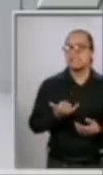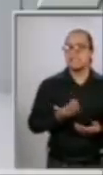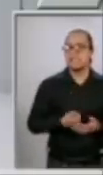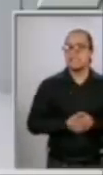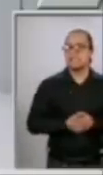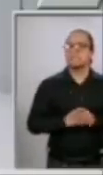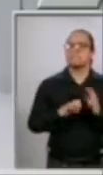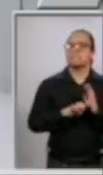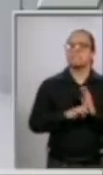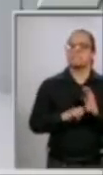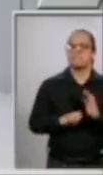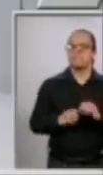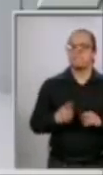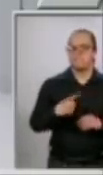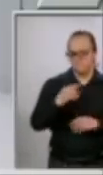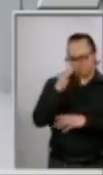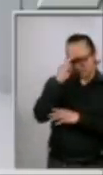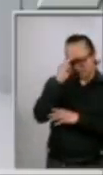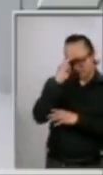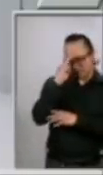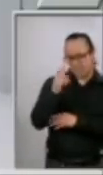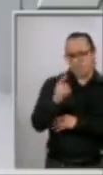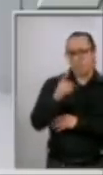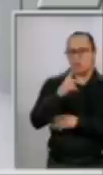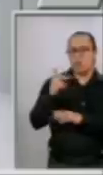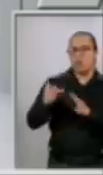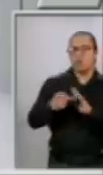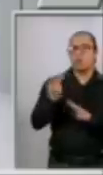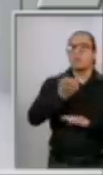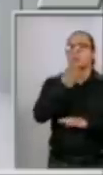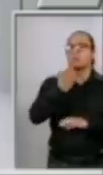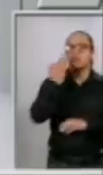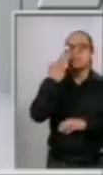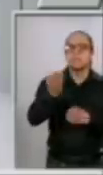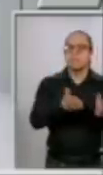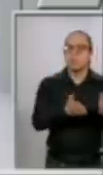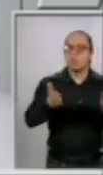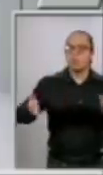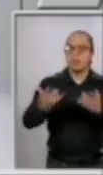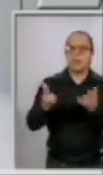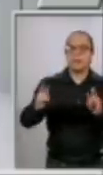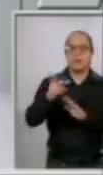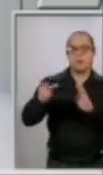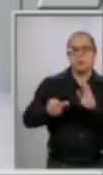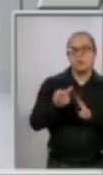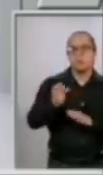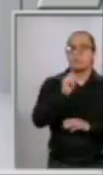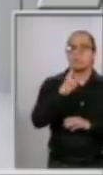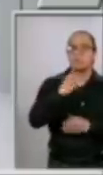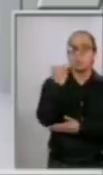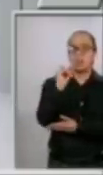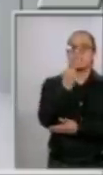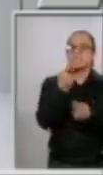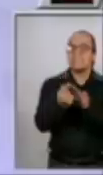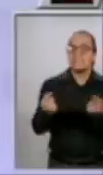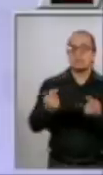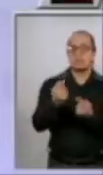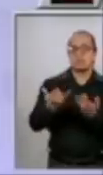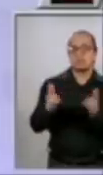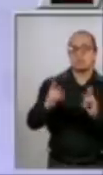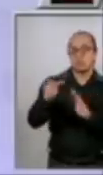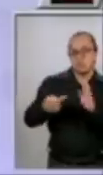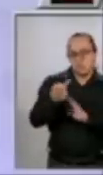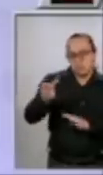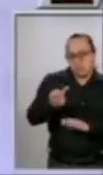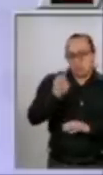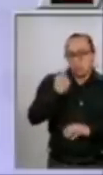se puede pensar en repensar la reapertura de las escuelas de tiempo completo y de las estancias infantiles. Muy amable, gracias.